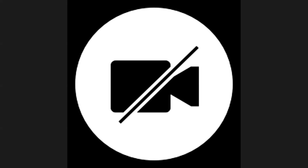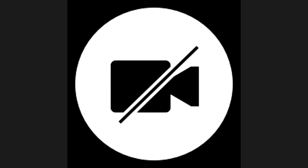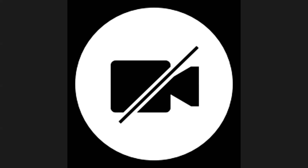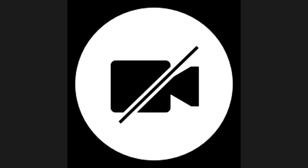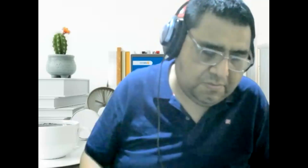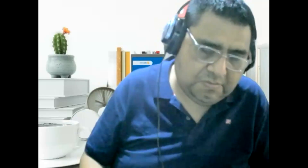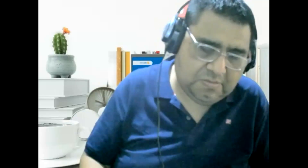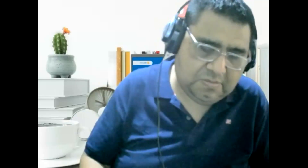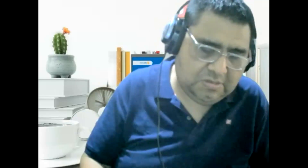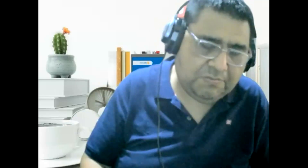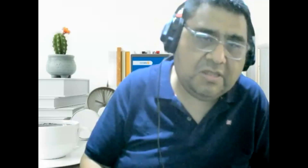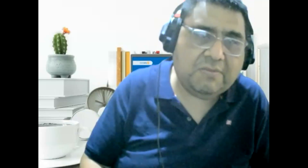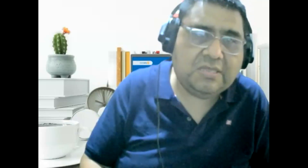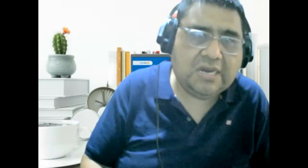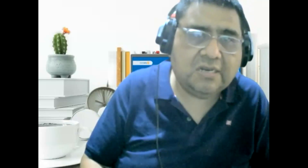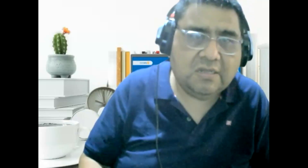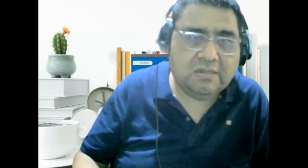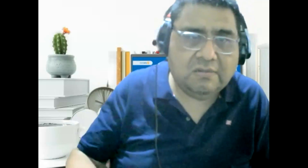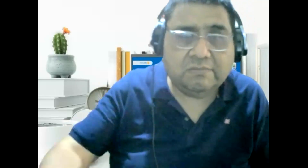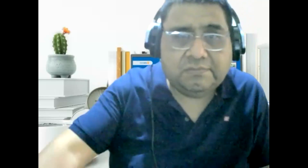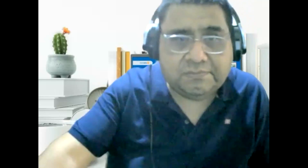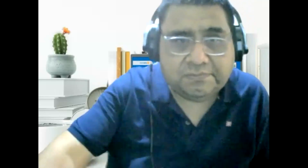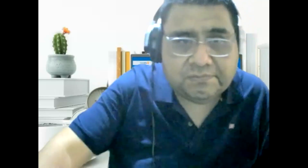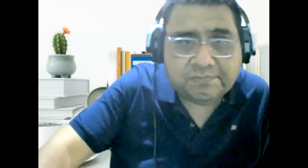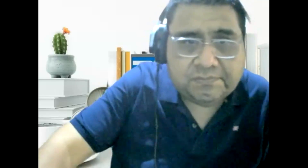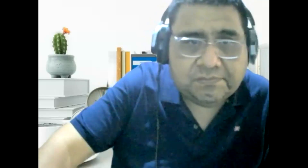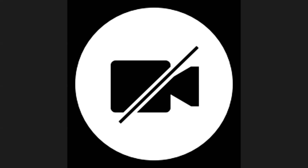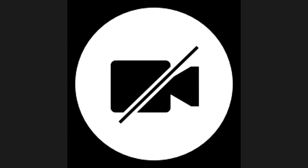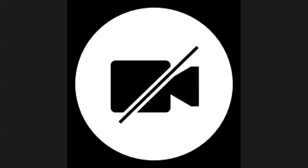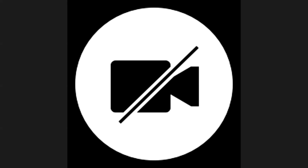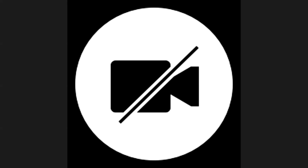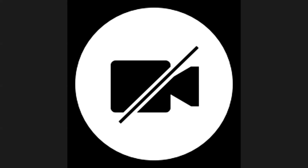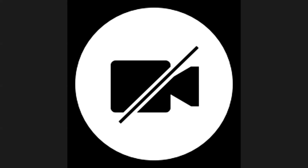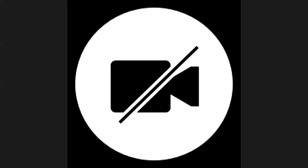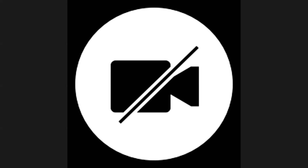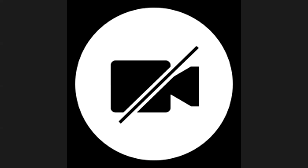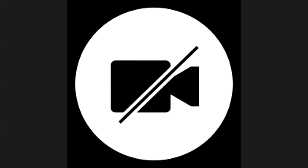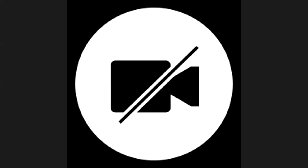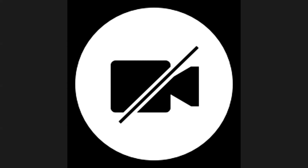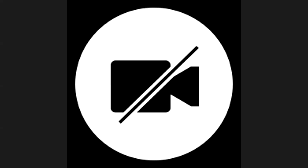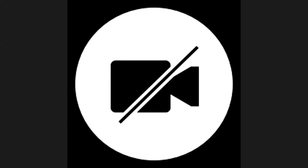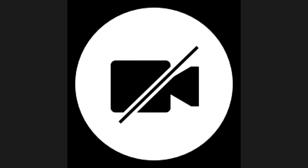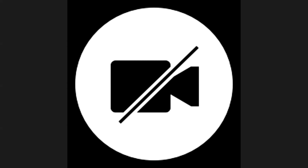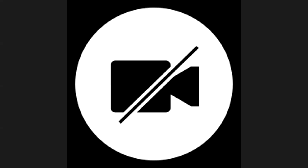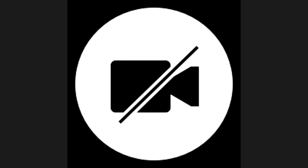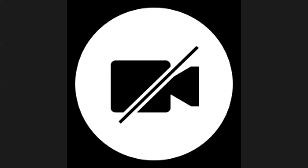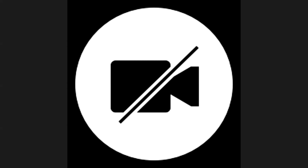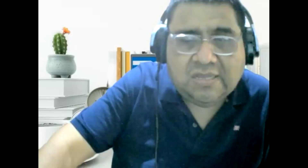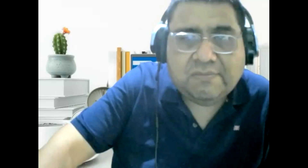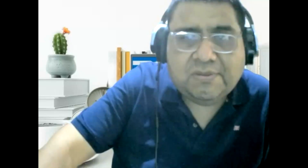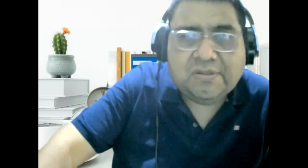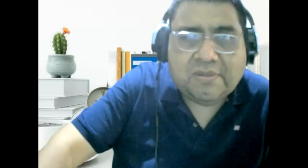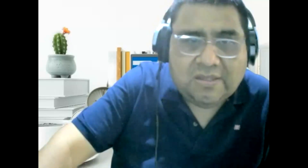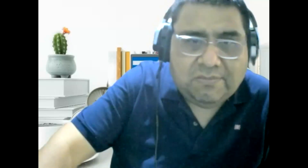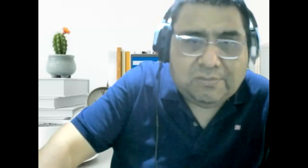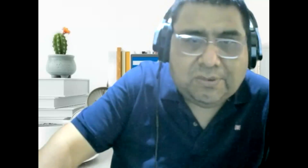Pero ahora eso se puede manejar. Un día y nos dio un certificado de RCP. Un